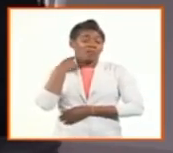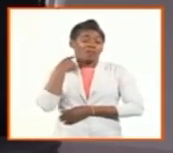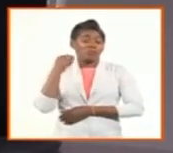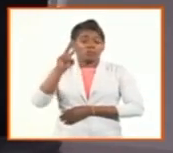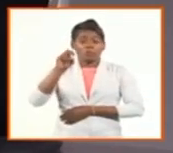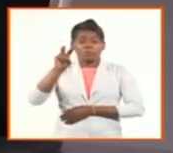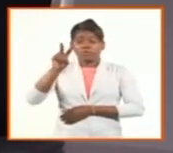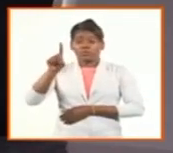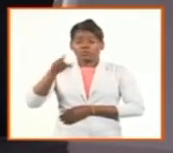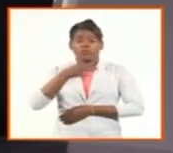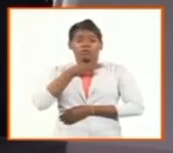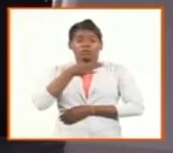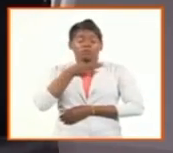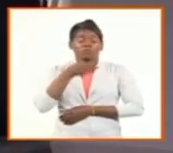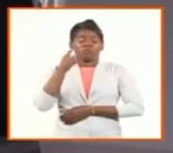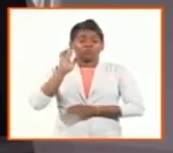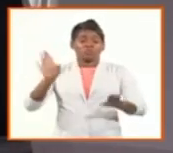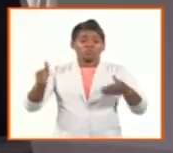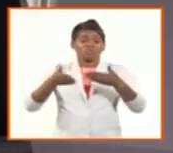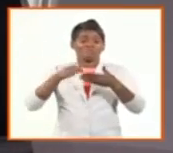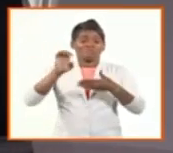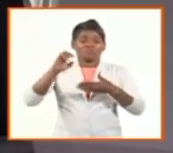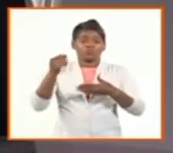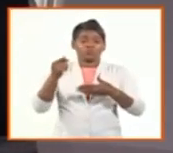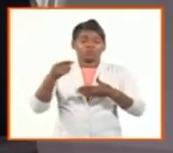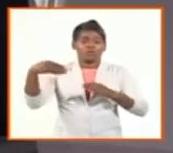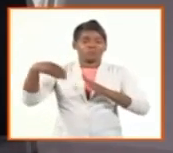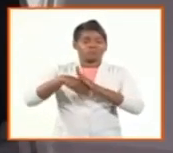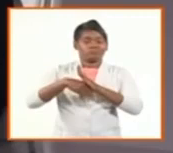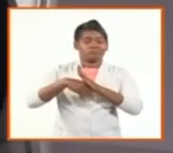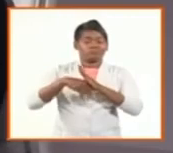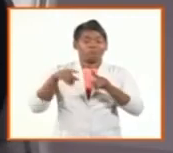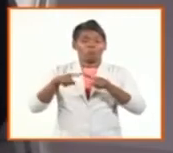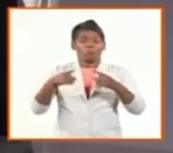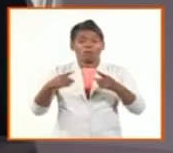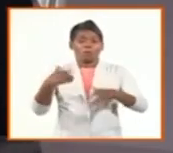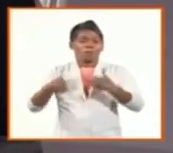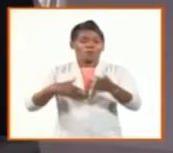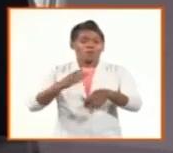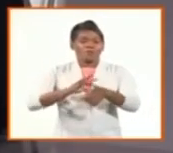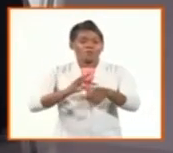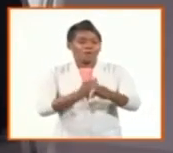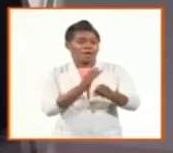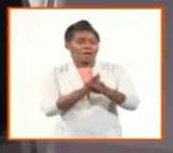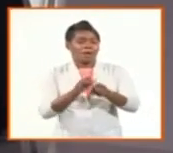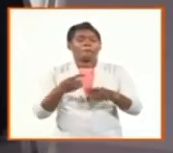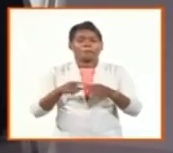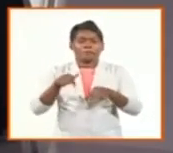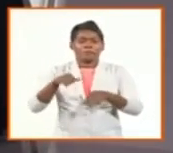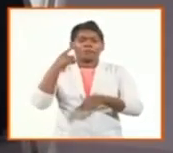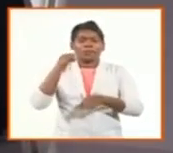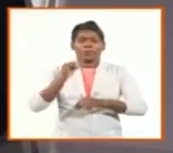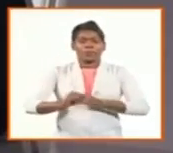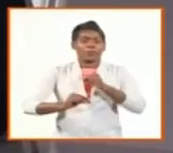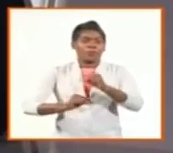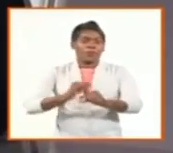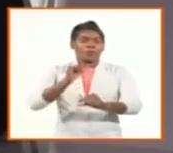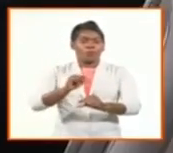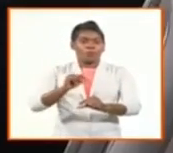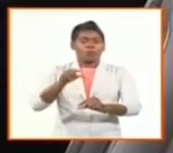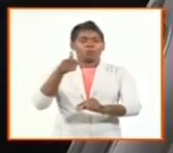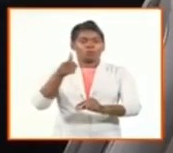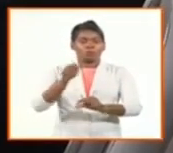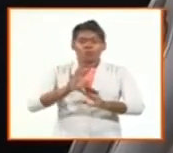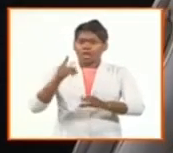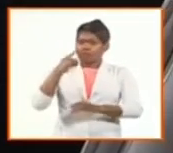cerrado la actividad económica y social, pero hay un crecimiento con respecto al 2021. Se nota ya, uno